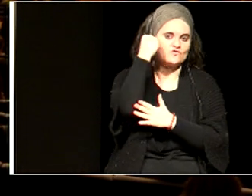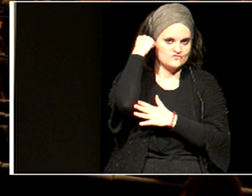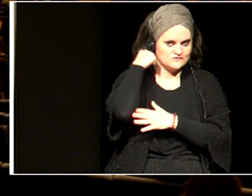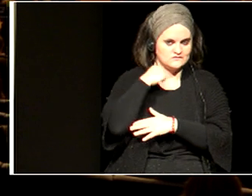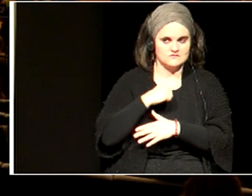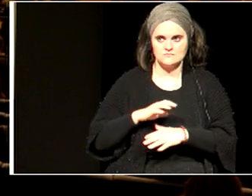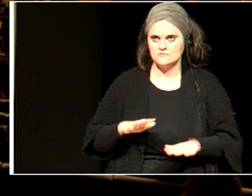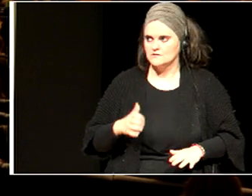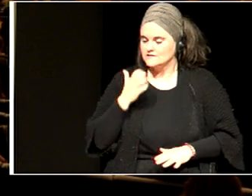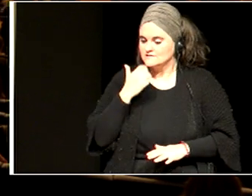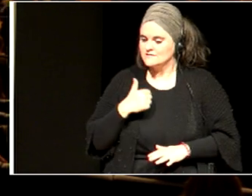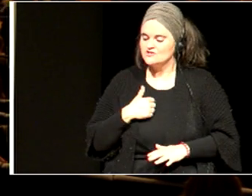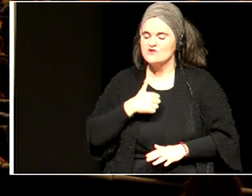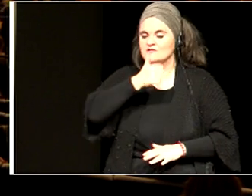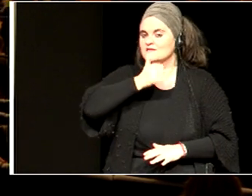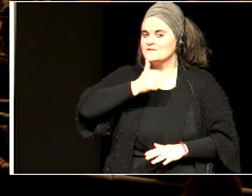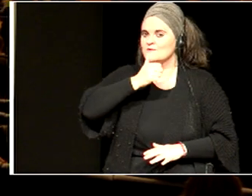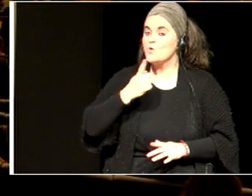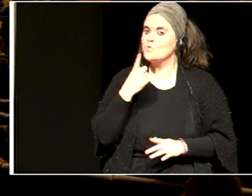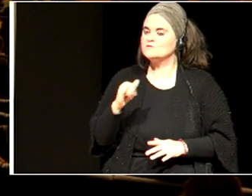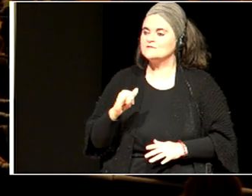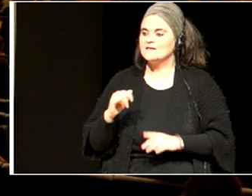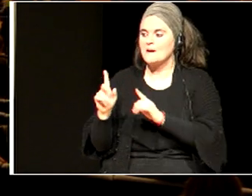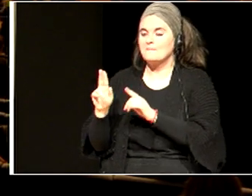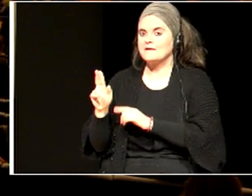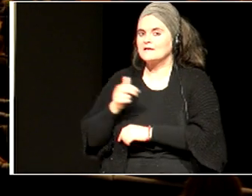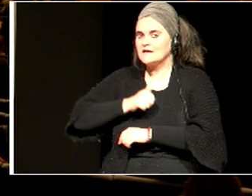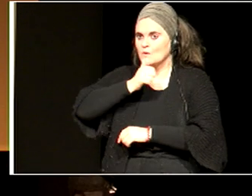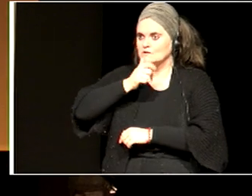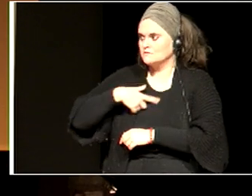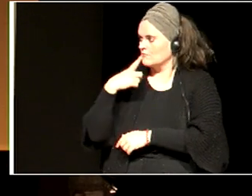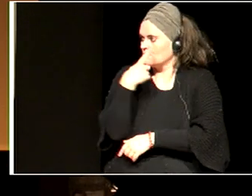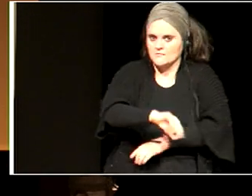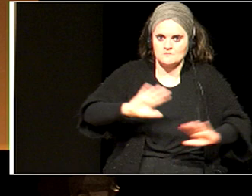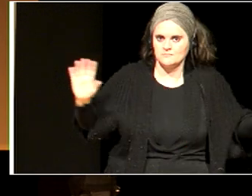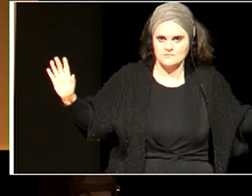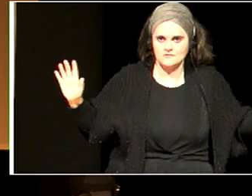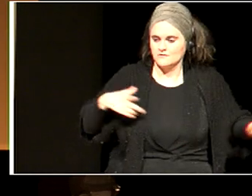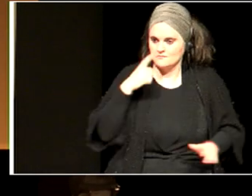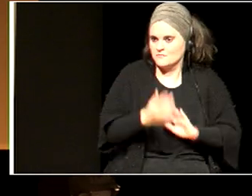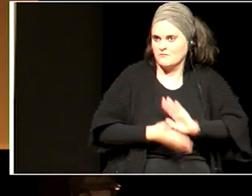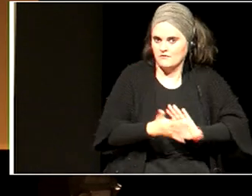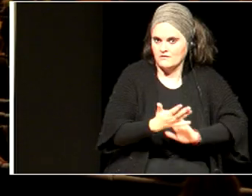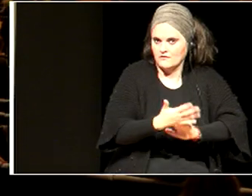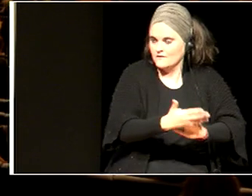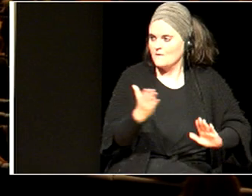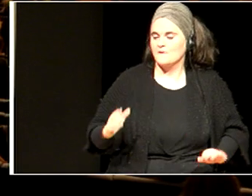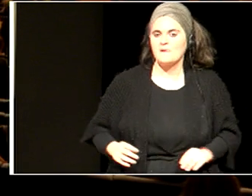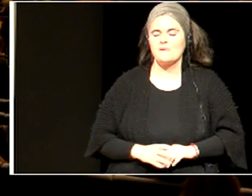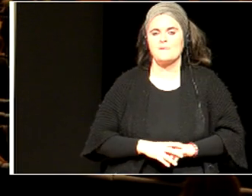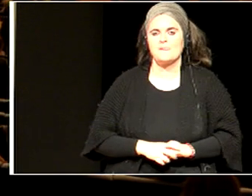si yo algún día tengo que soportar a mi pareja me piro me tiro pero corriendo vamos